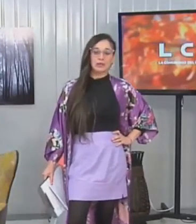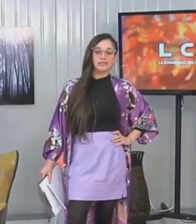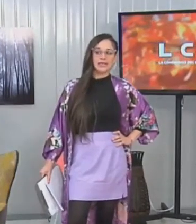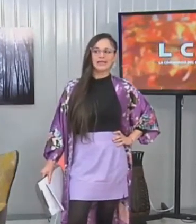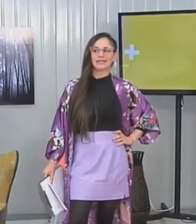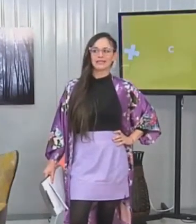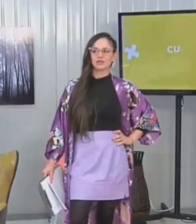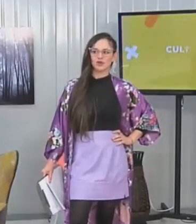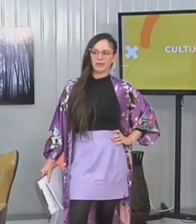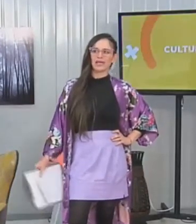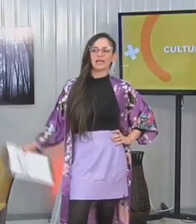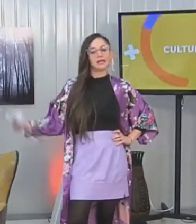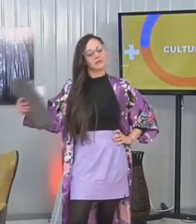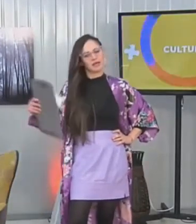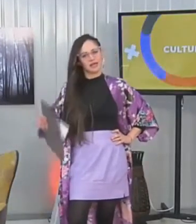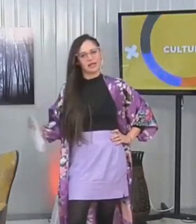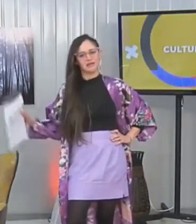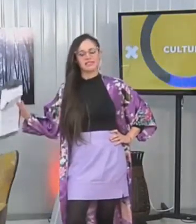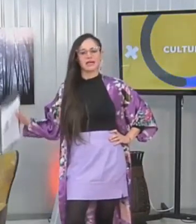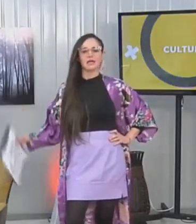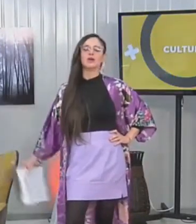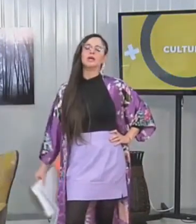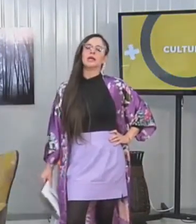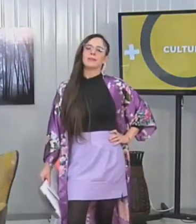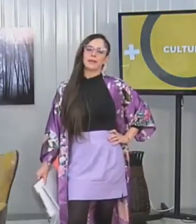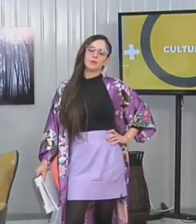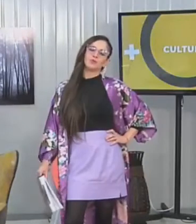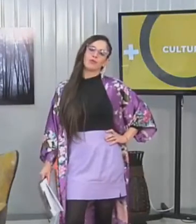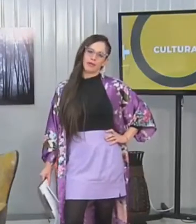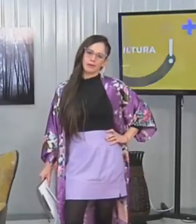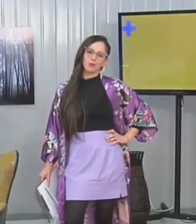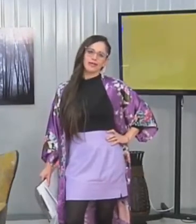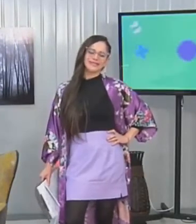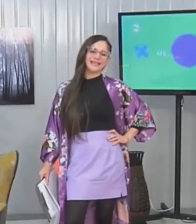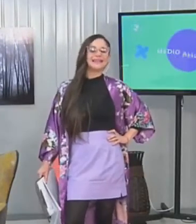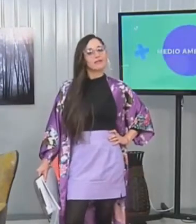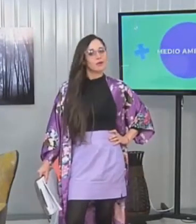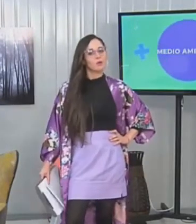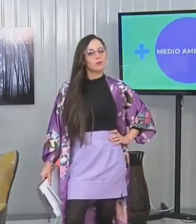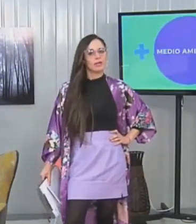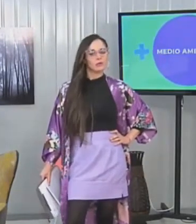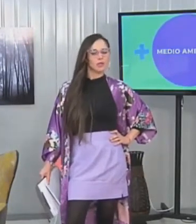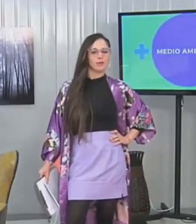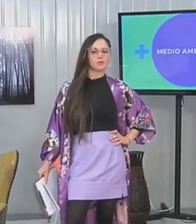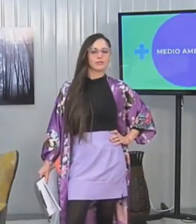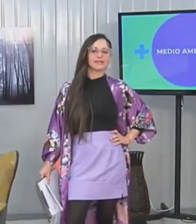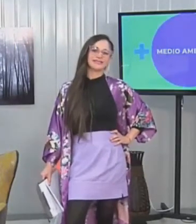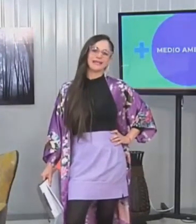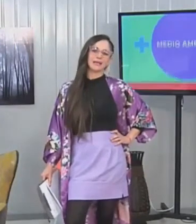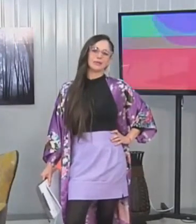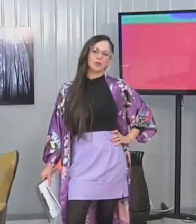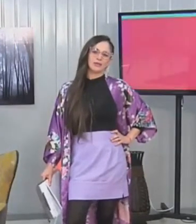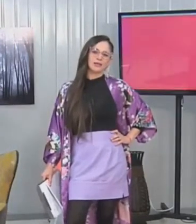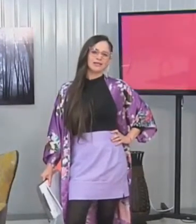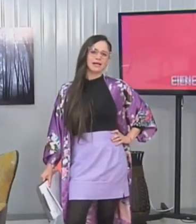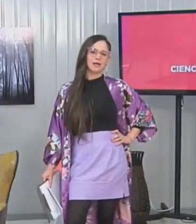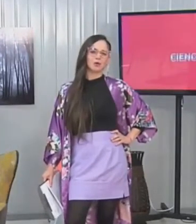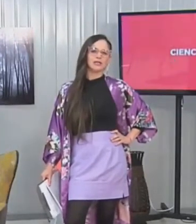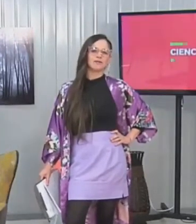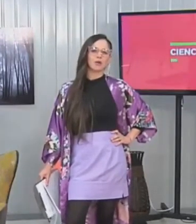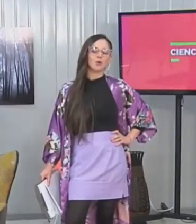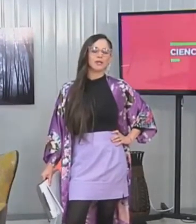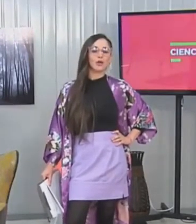albergado que quizá les interesa de sobremanera y quieren revisarlo. Tenemos un Facebook que es el TVU, tenemos también un Instagram y Twitter que es